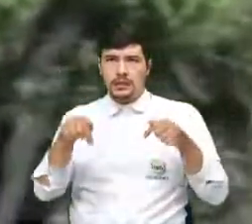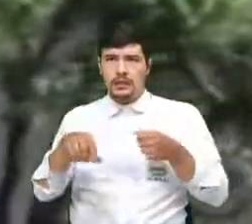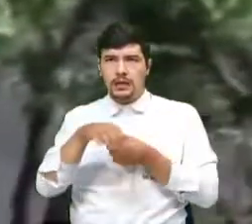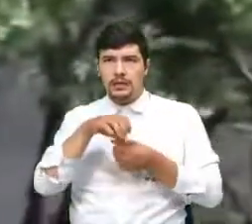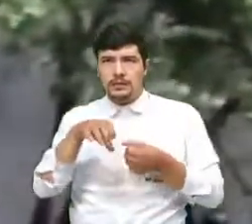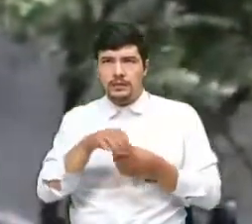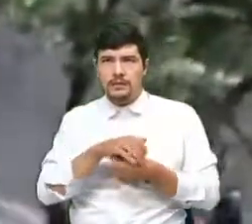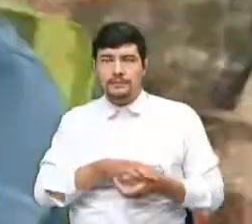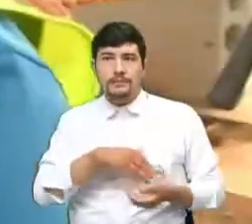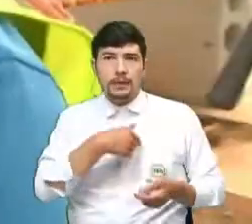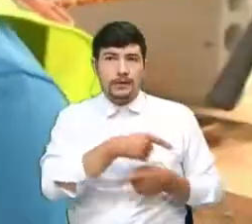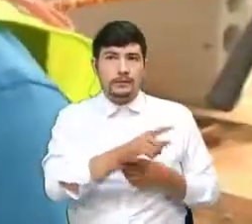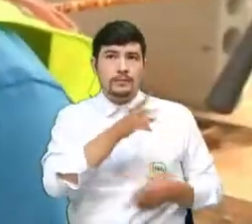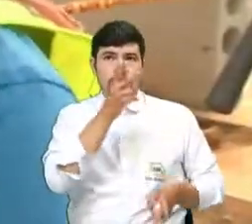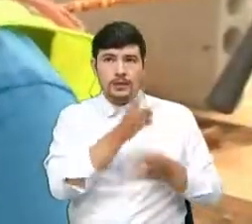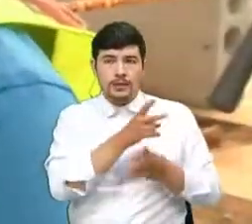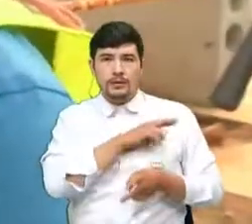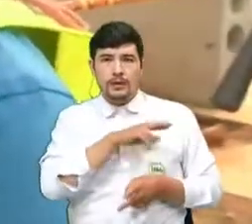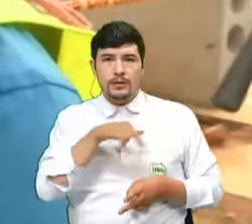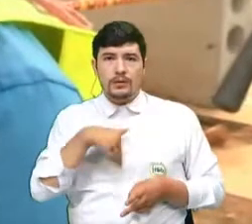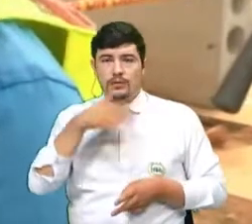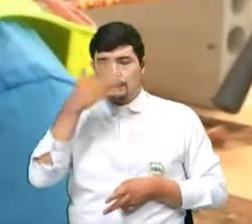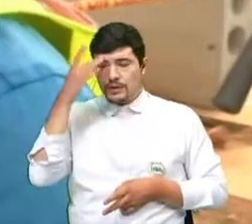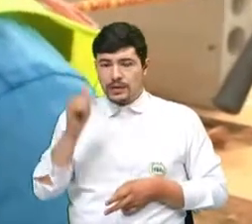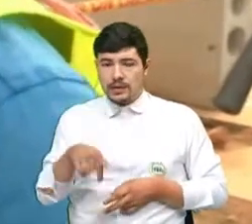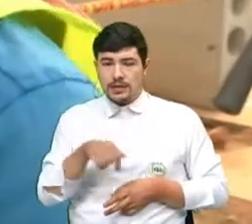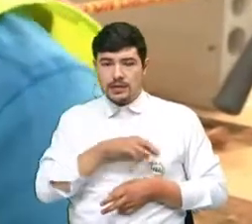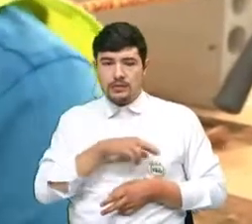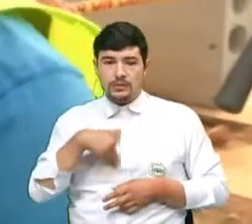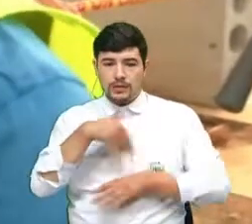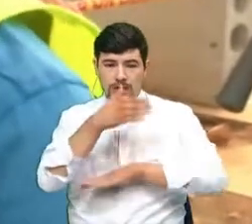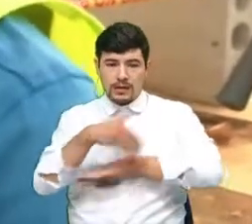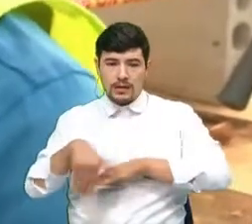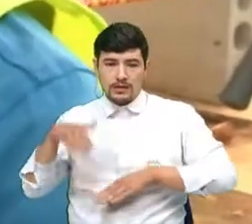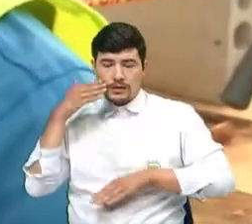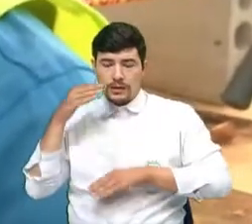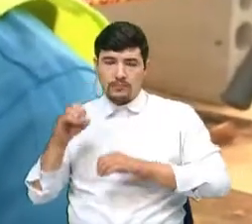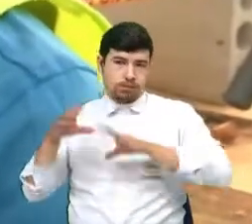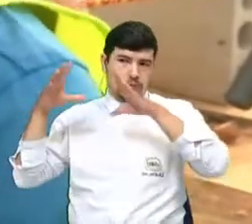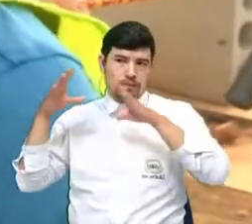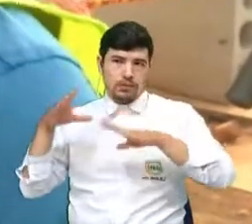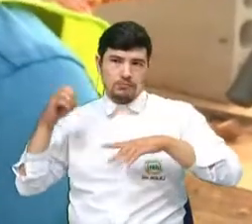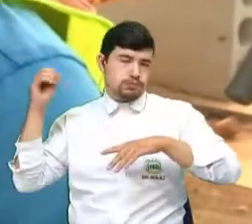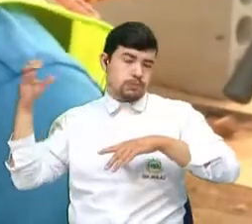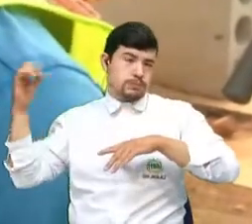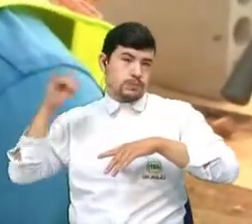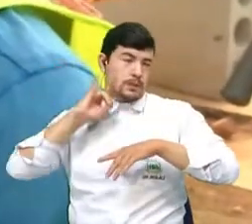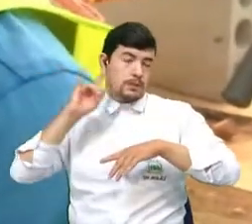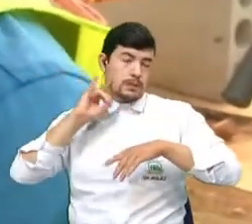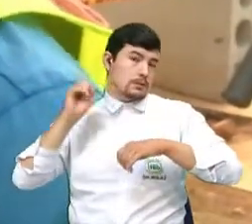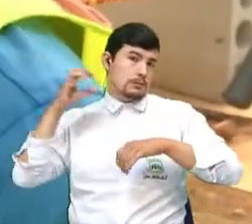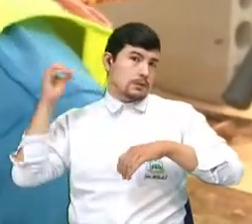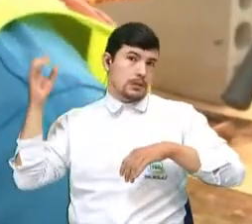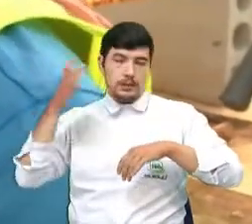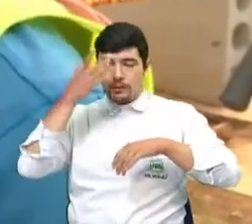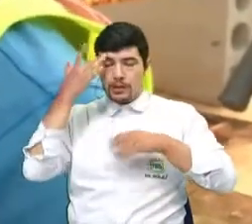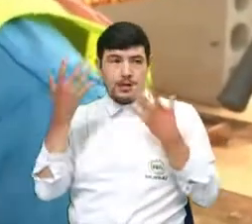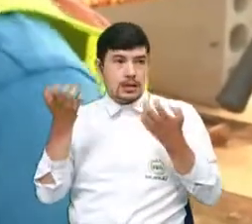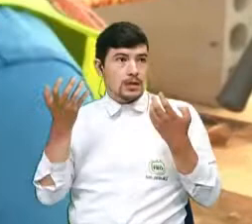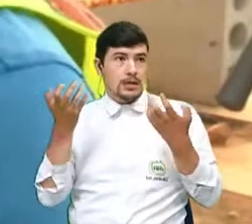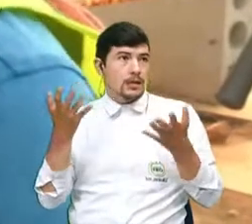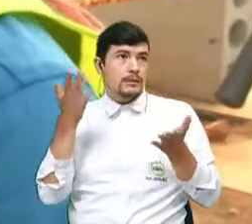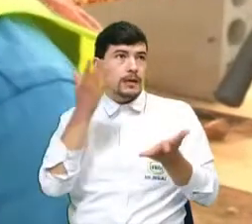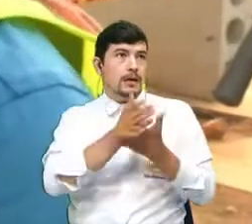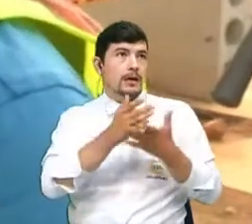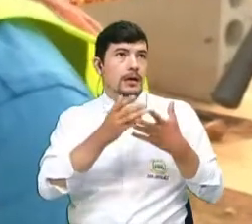peligro para nosotros también, porque nosotros vamos por la calle, cuando de repente la prenden por prenderla, y prende la sirena por prenderla, y tiene